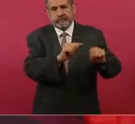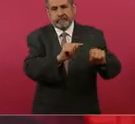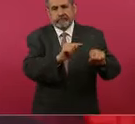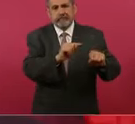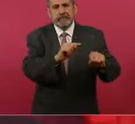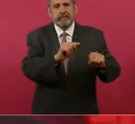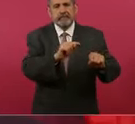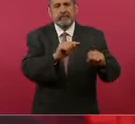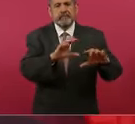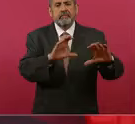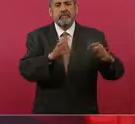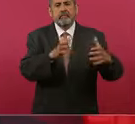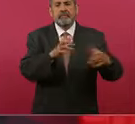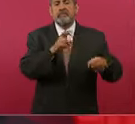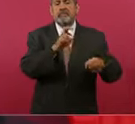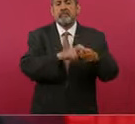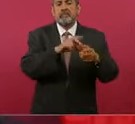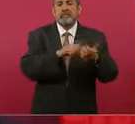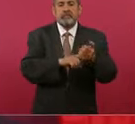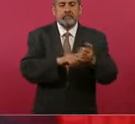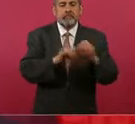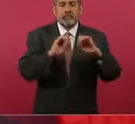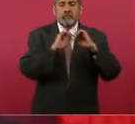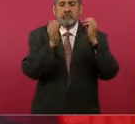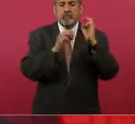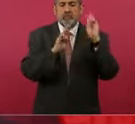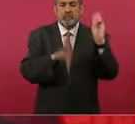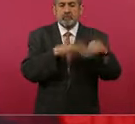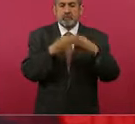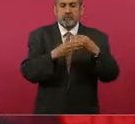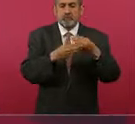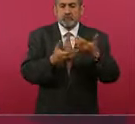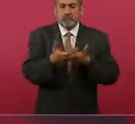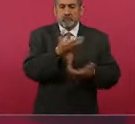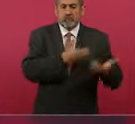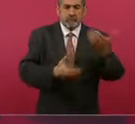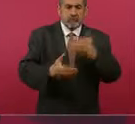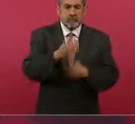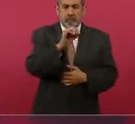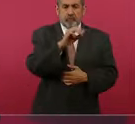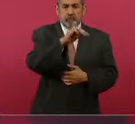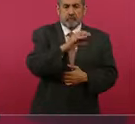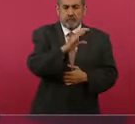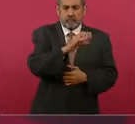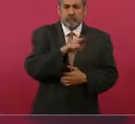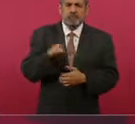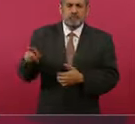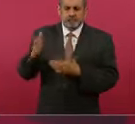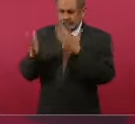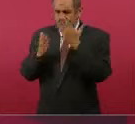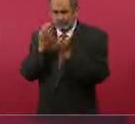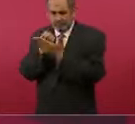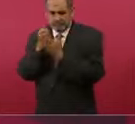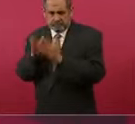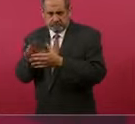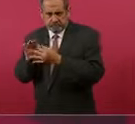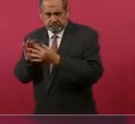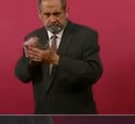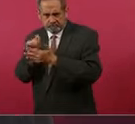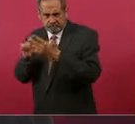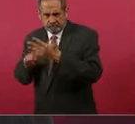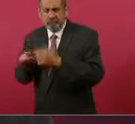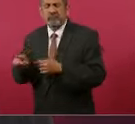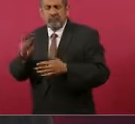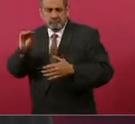en la Organización Mundial de Comercio, nos va a representar. Él es economista y